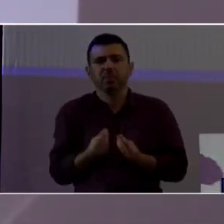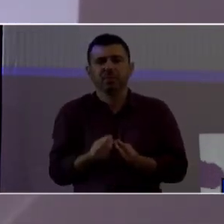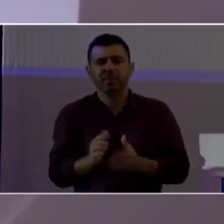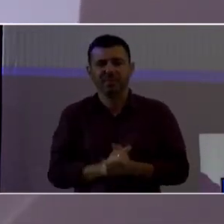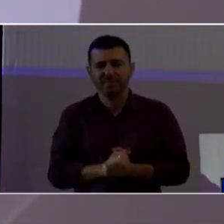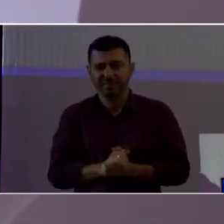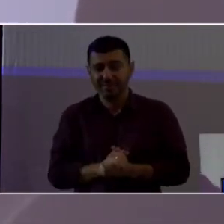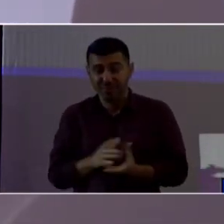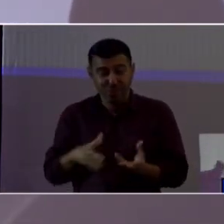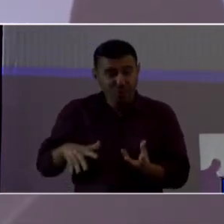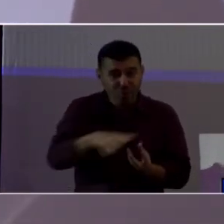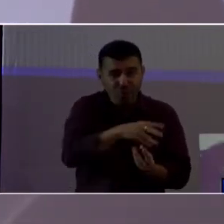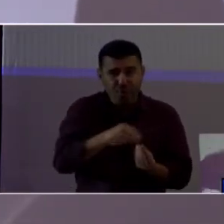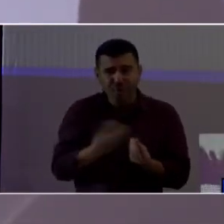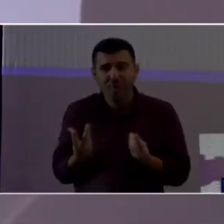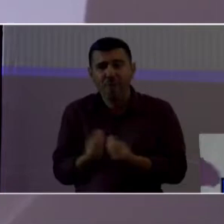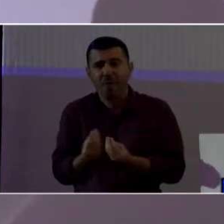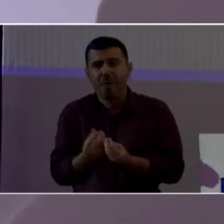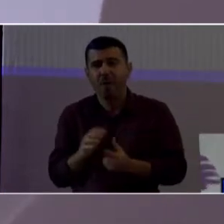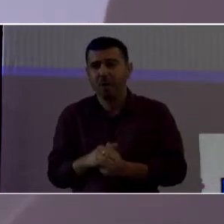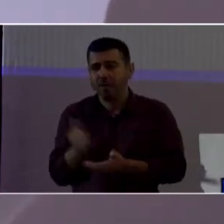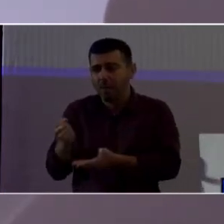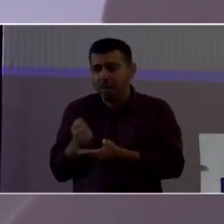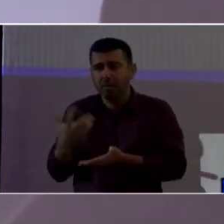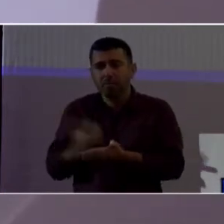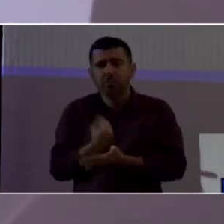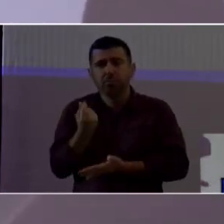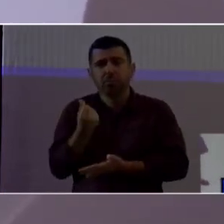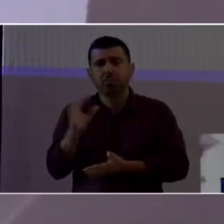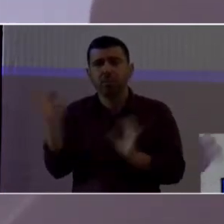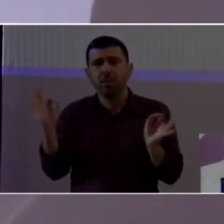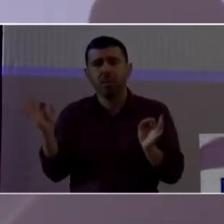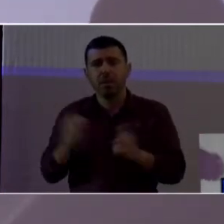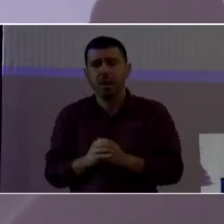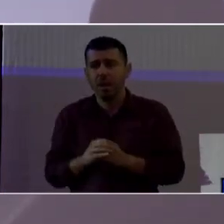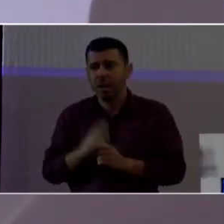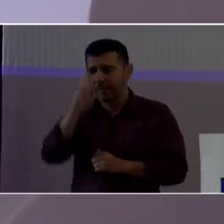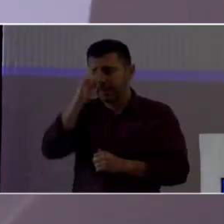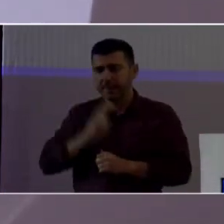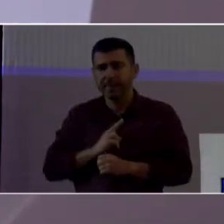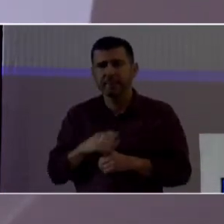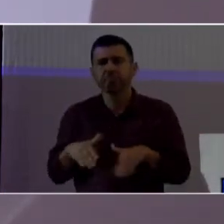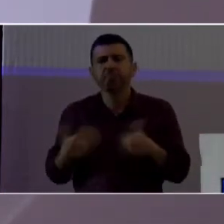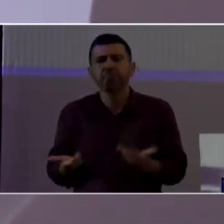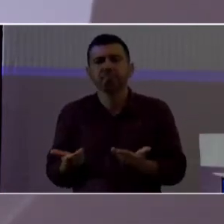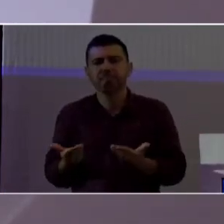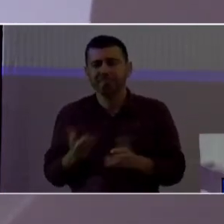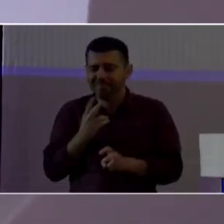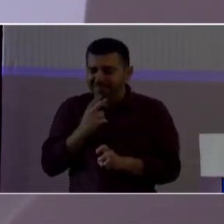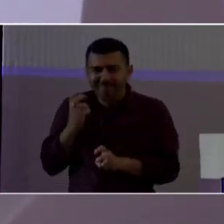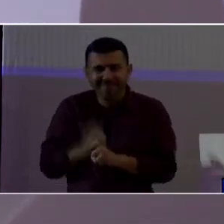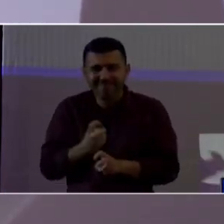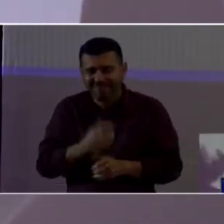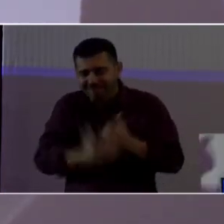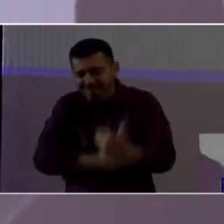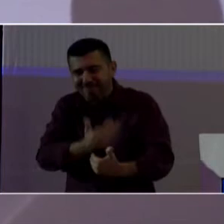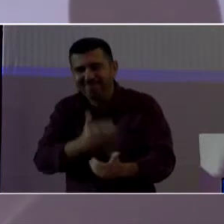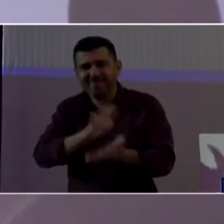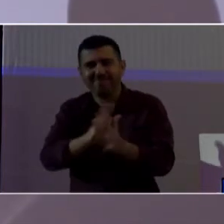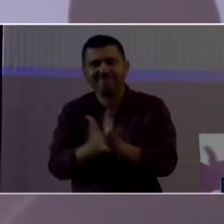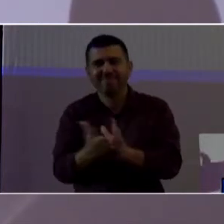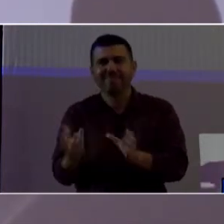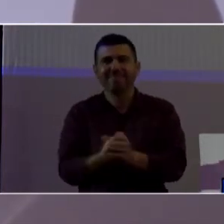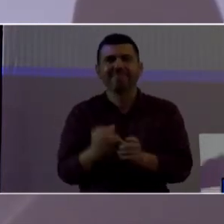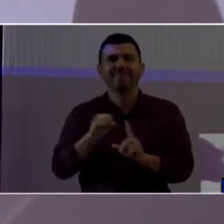no tienen un proceso de reincorporación económico suficientemente digno, pues difícilmente va a haber un proceso de reincorporación social